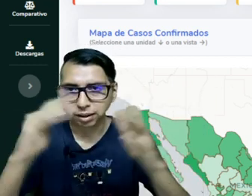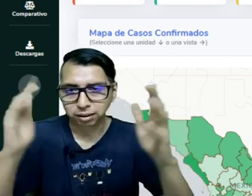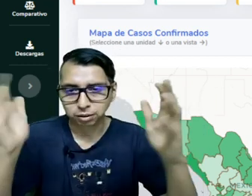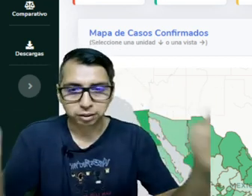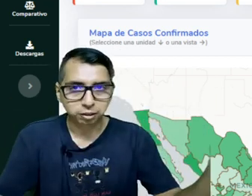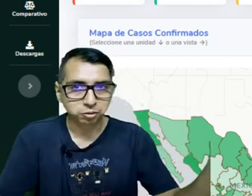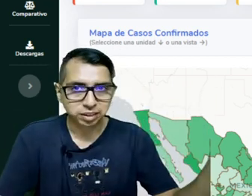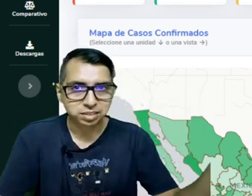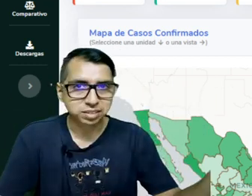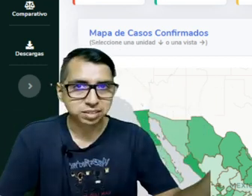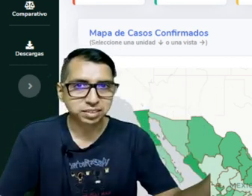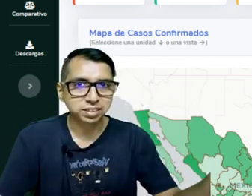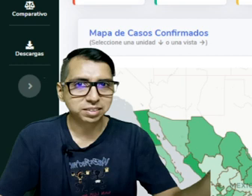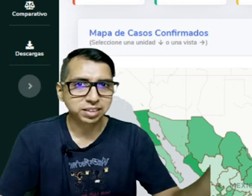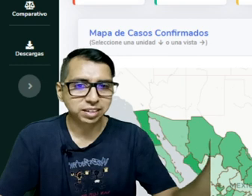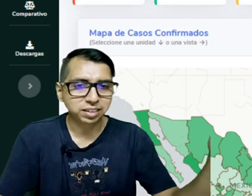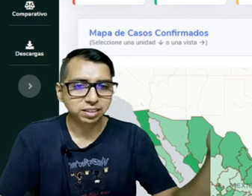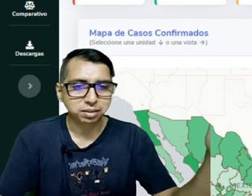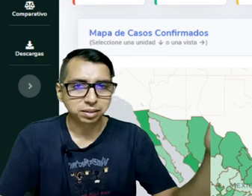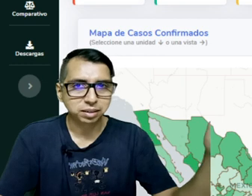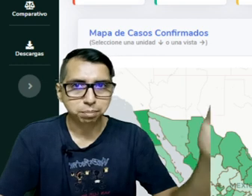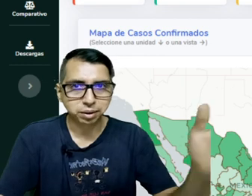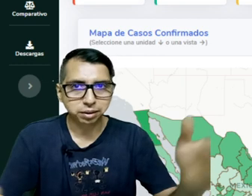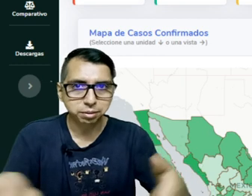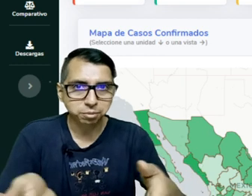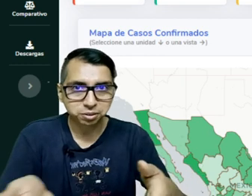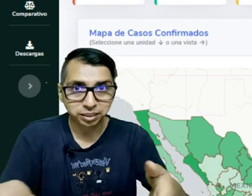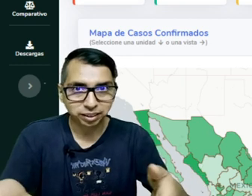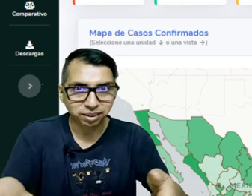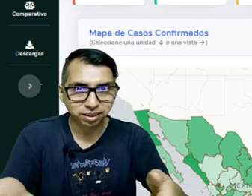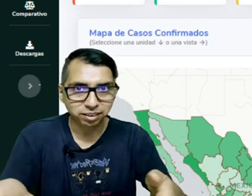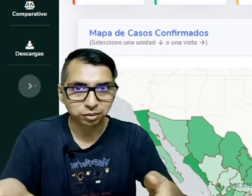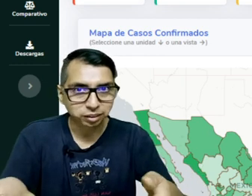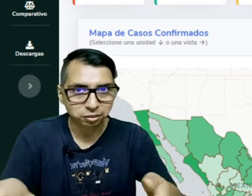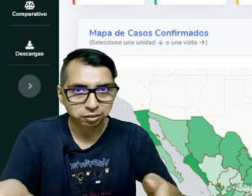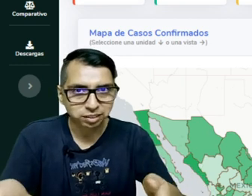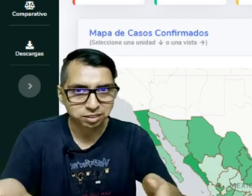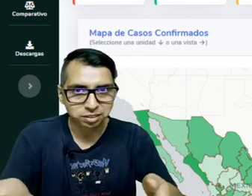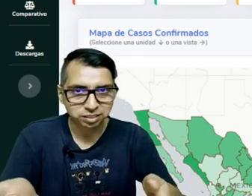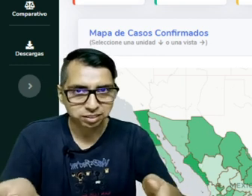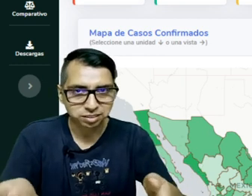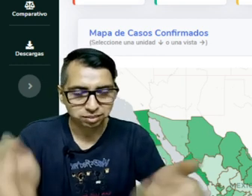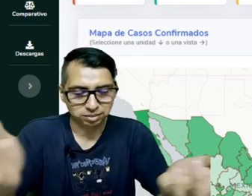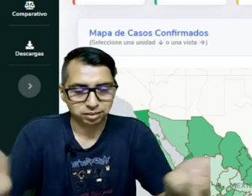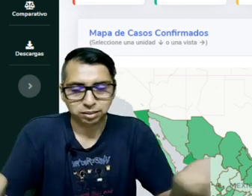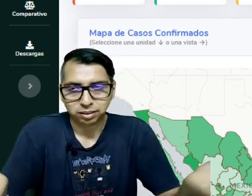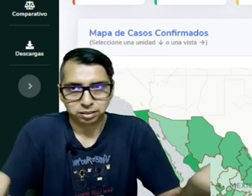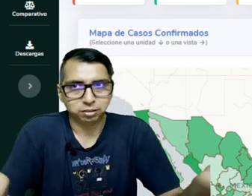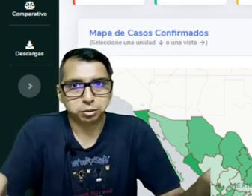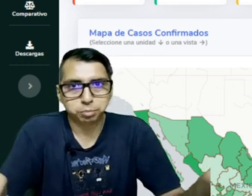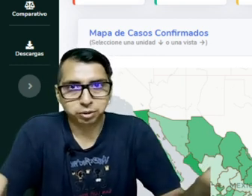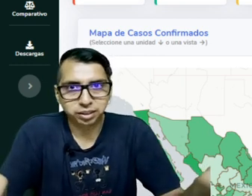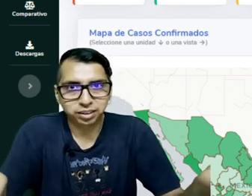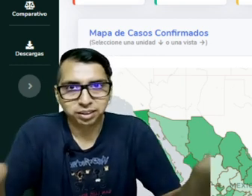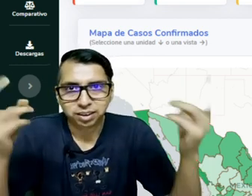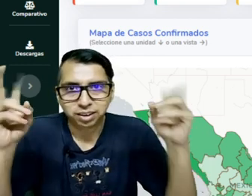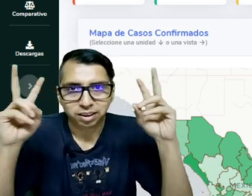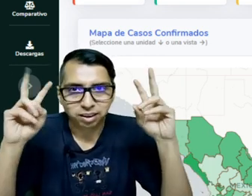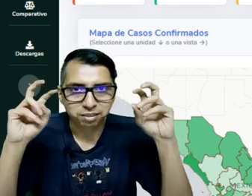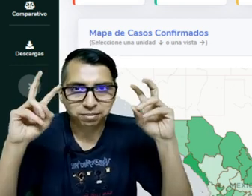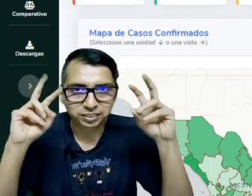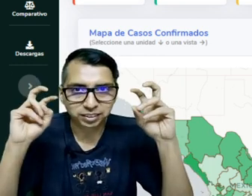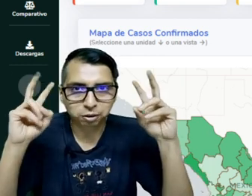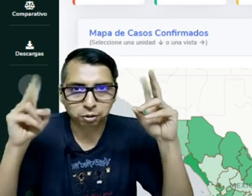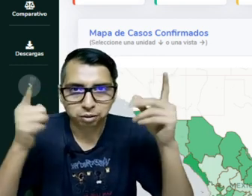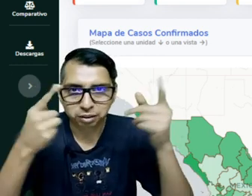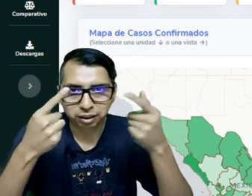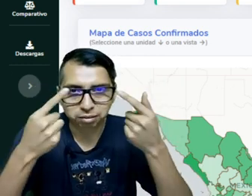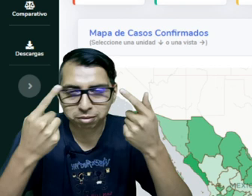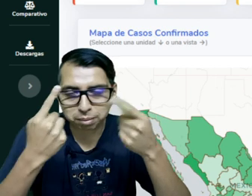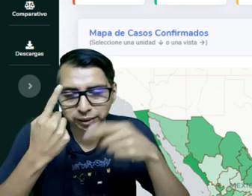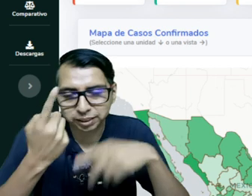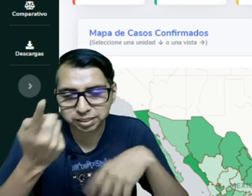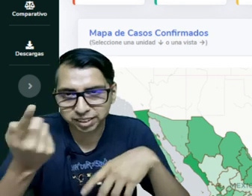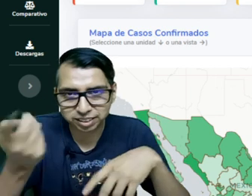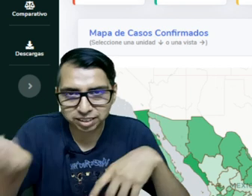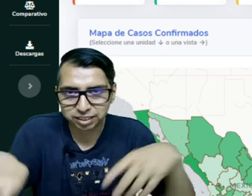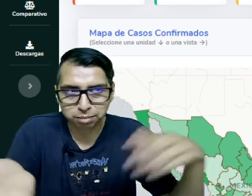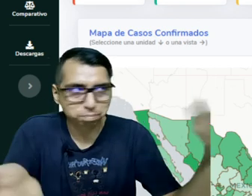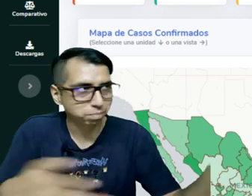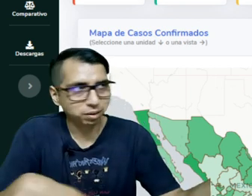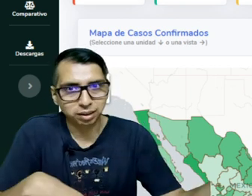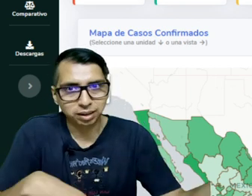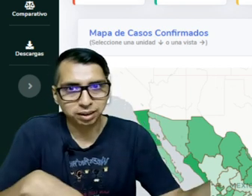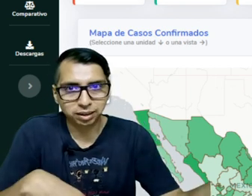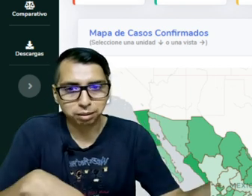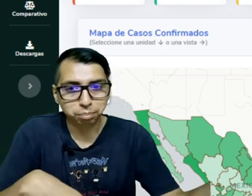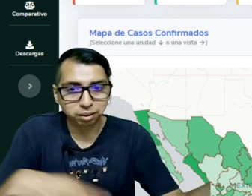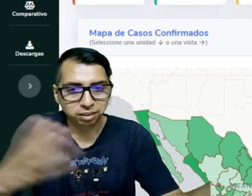puebla cuando los franceses y que perdimos la guerra contra los franceses no sé por qué hay festejo que una batalla ganada